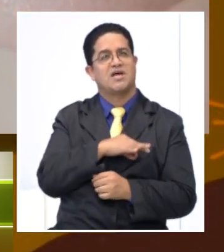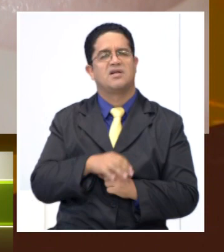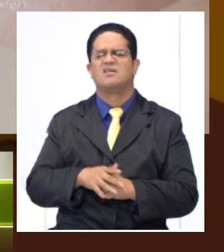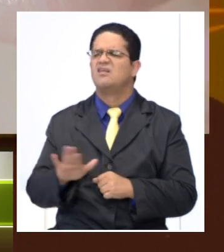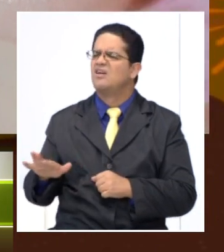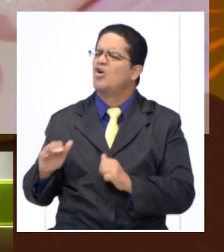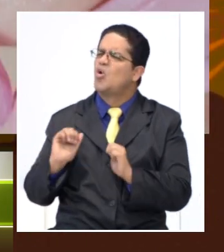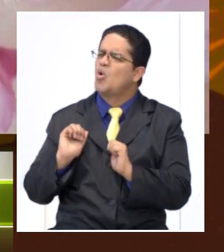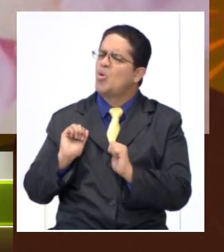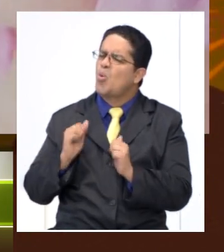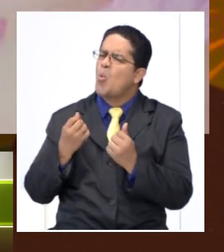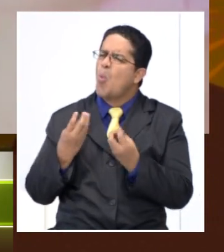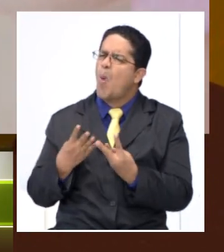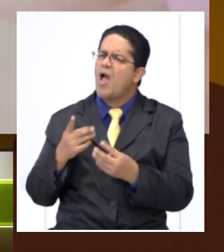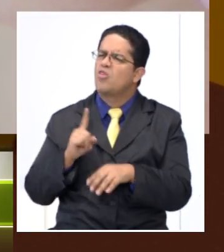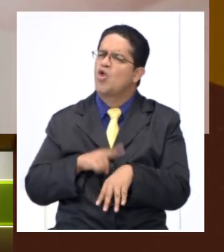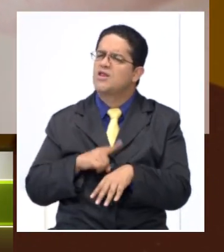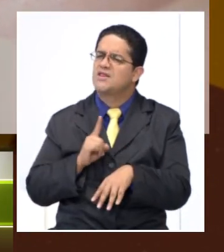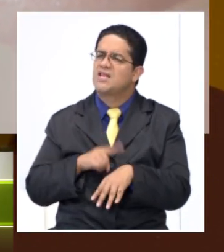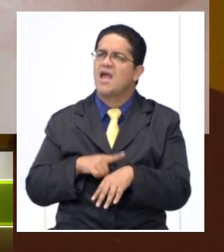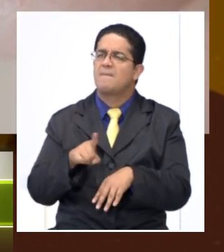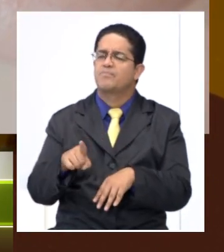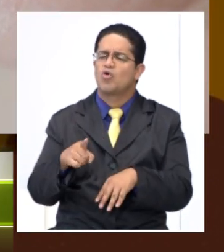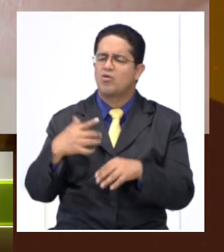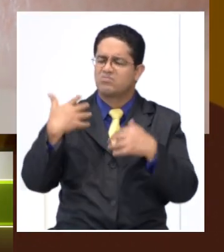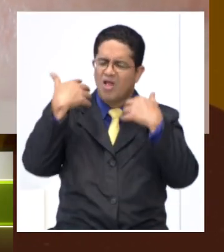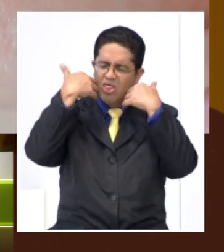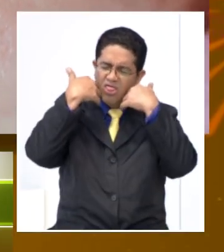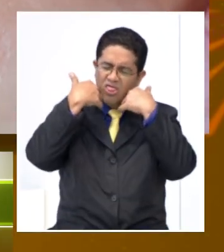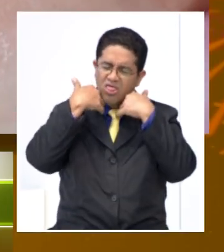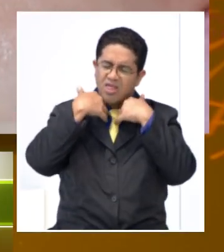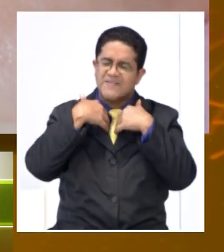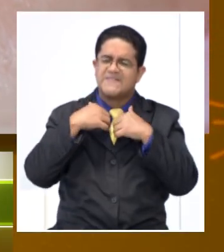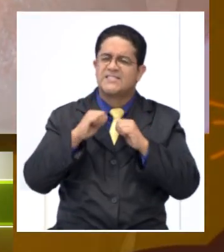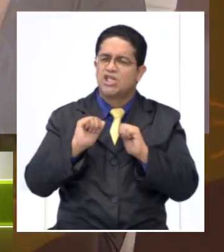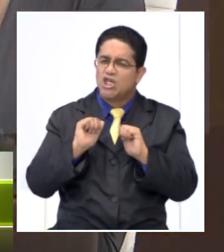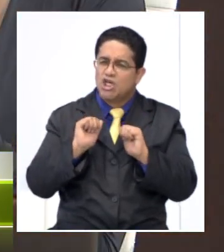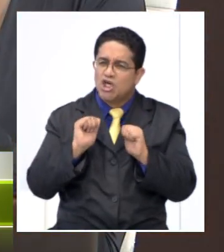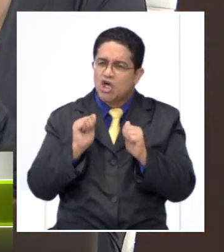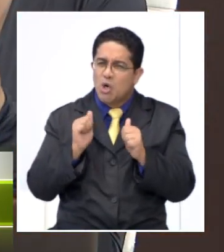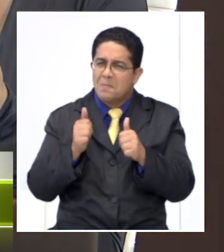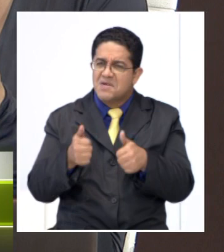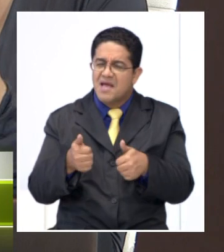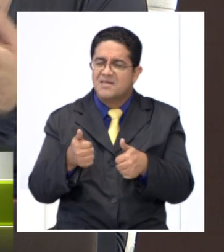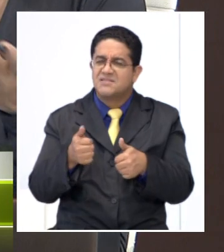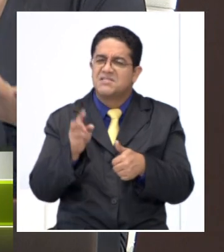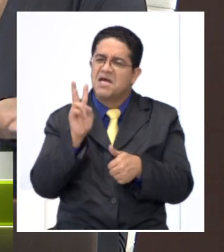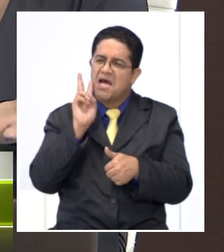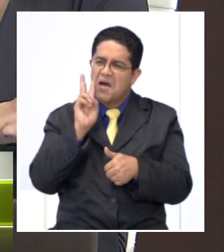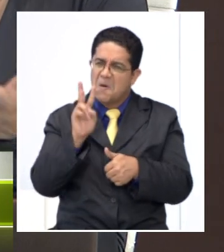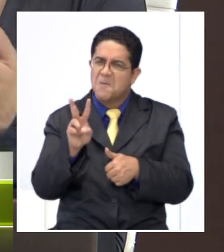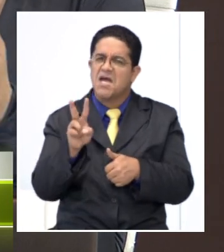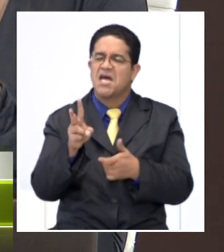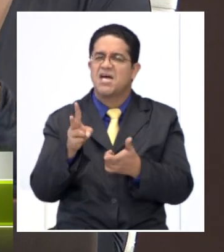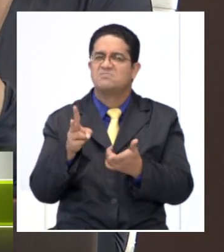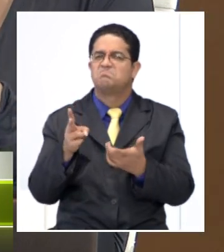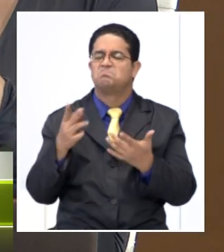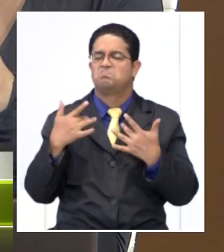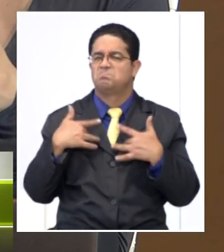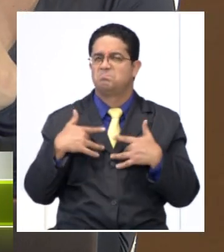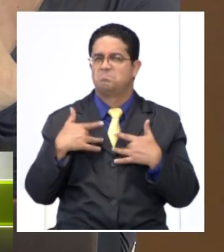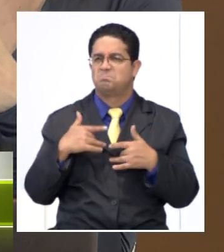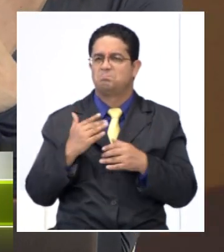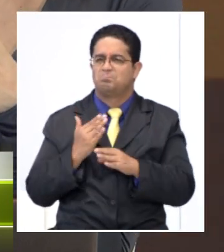cuánto tiempo, por ejemplo, en la hiperhidrosis, en esta sudoración excesiva, va a aparecer, doctora, los efectos de